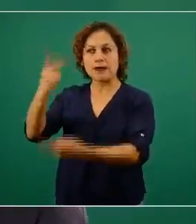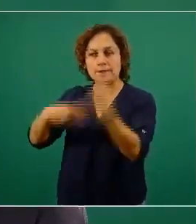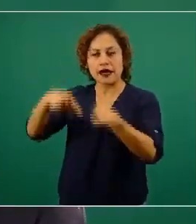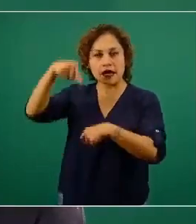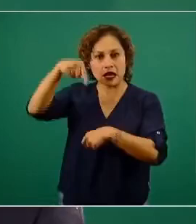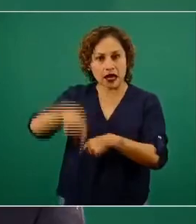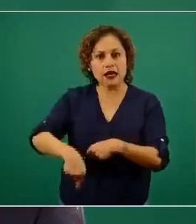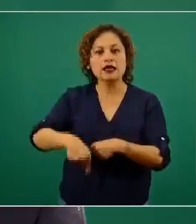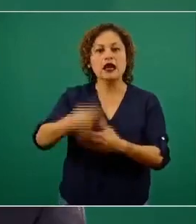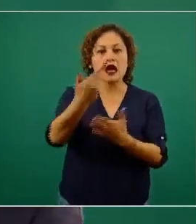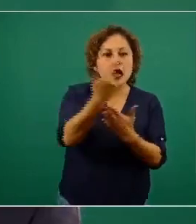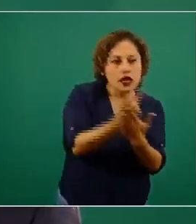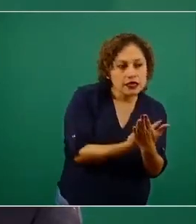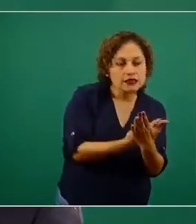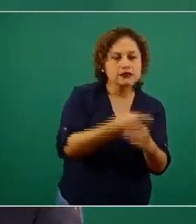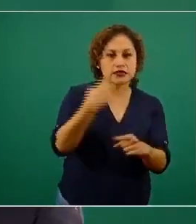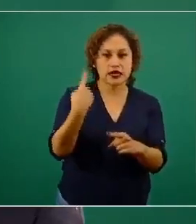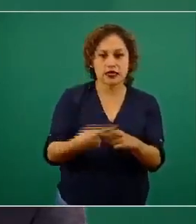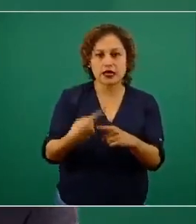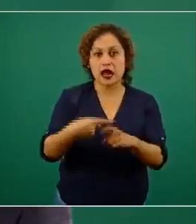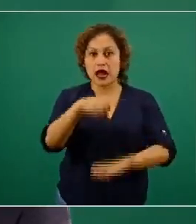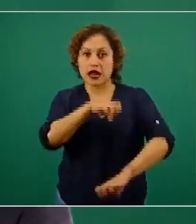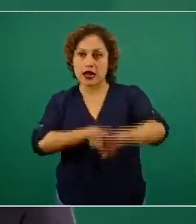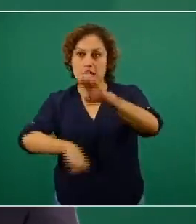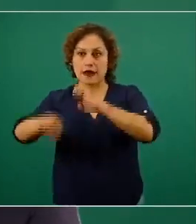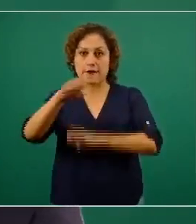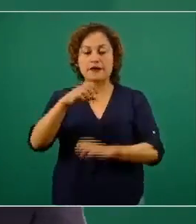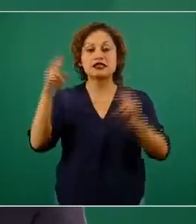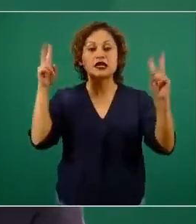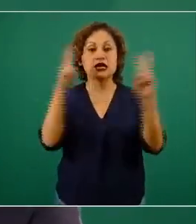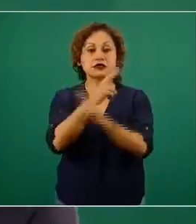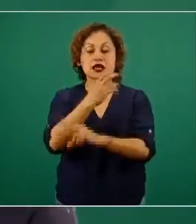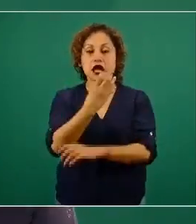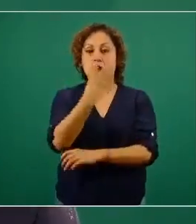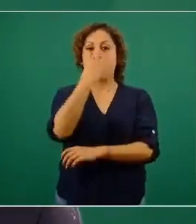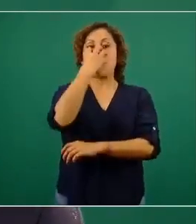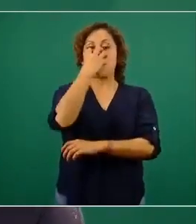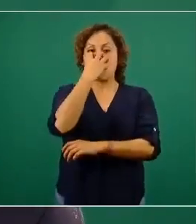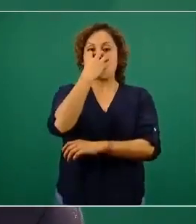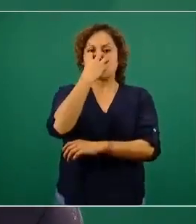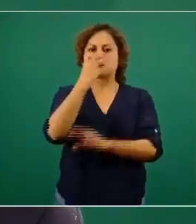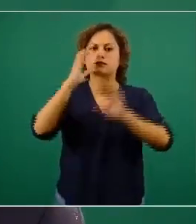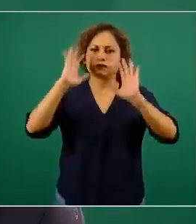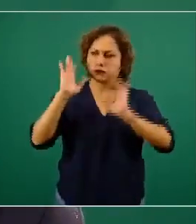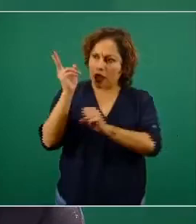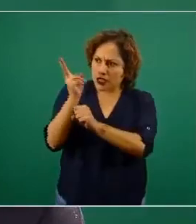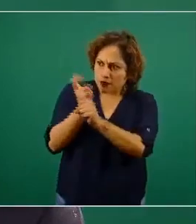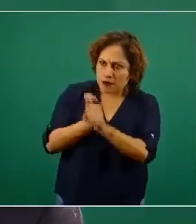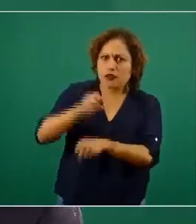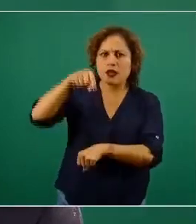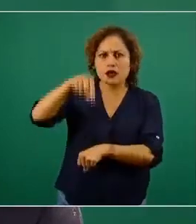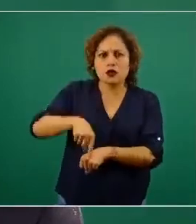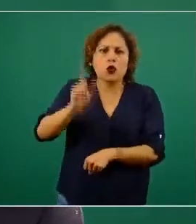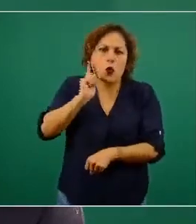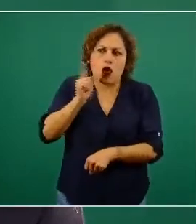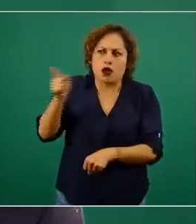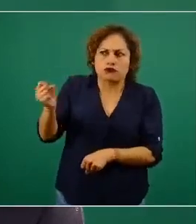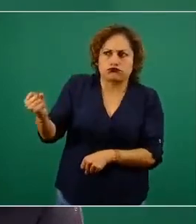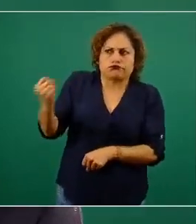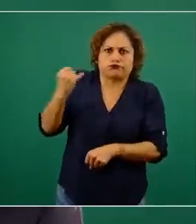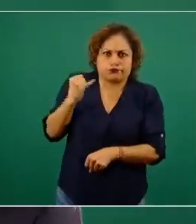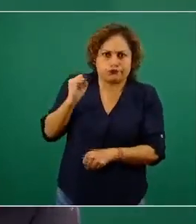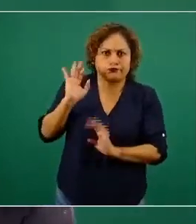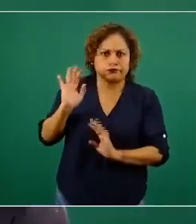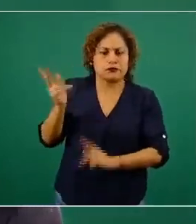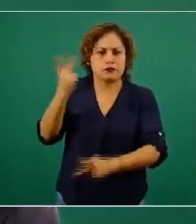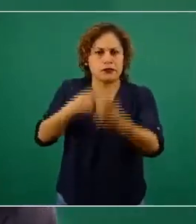el oxígeno. Lo podemos invitar, con mucho gusto lo podemos invitar, ojalá que él quiera y pueda venir, y que